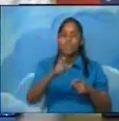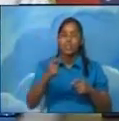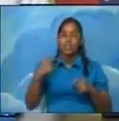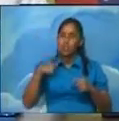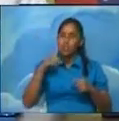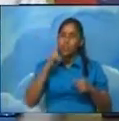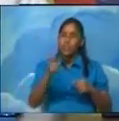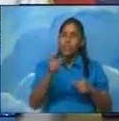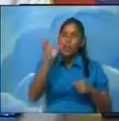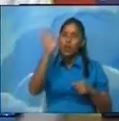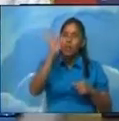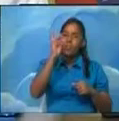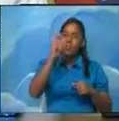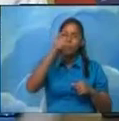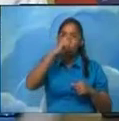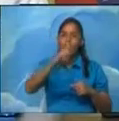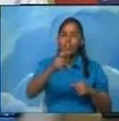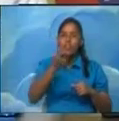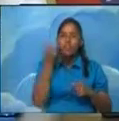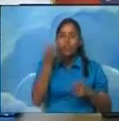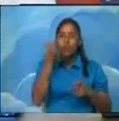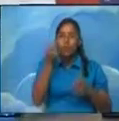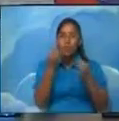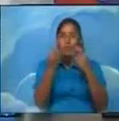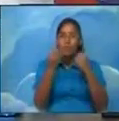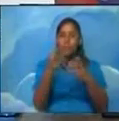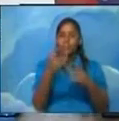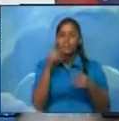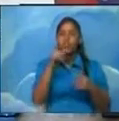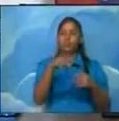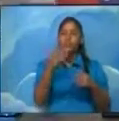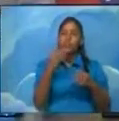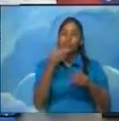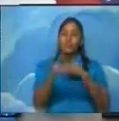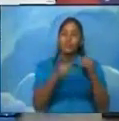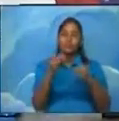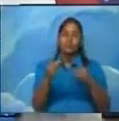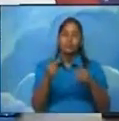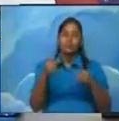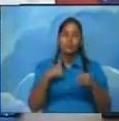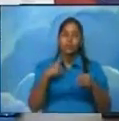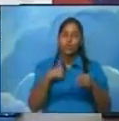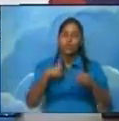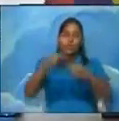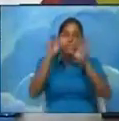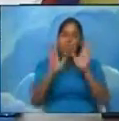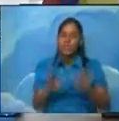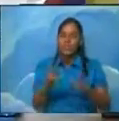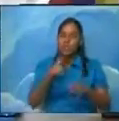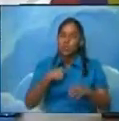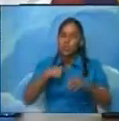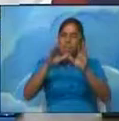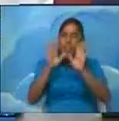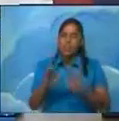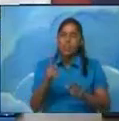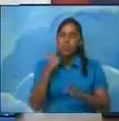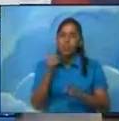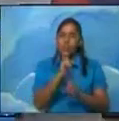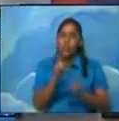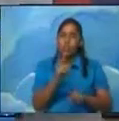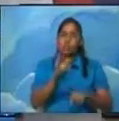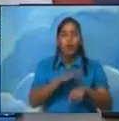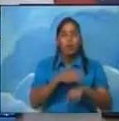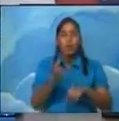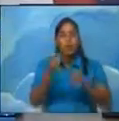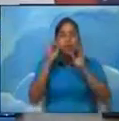96 años tiene, sí, y te busca demasiado. ¿Y tú qué haces? Ah, no, yo me le niego, hermano Puerta, yo me le niego. ¿Pero por